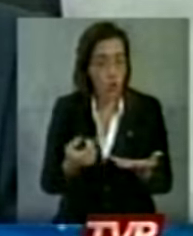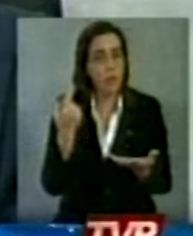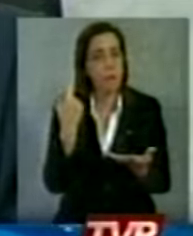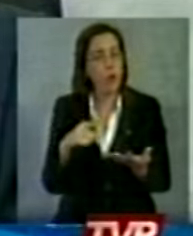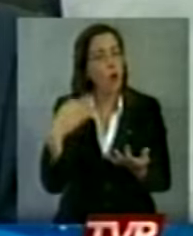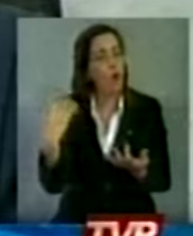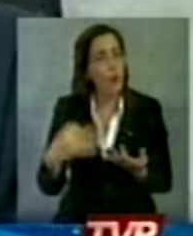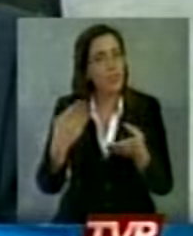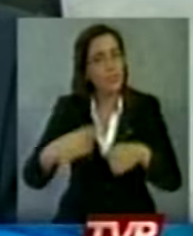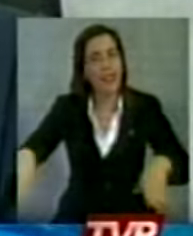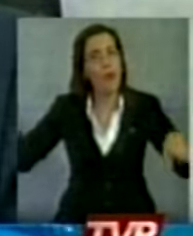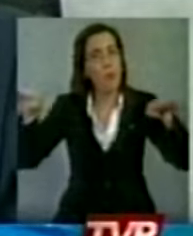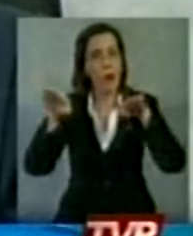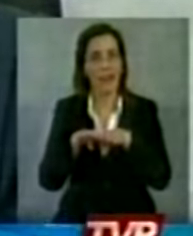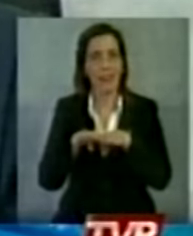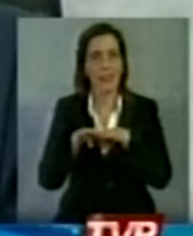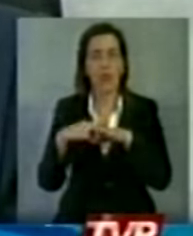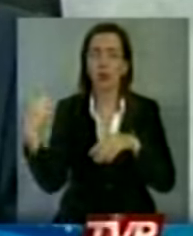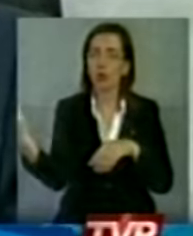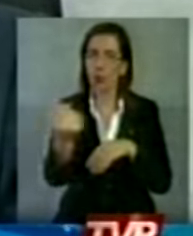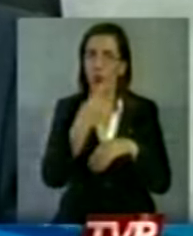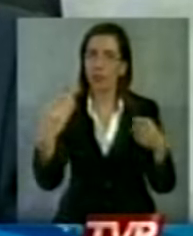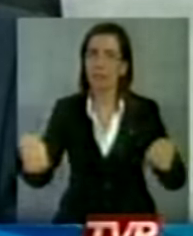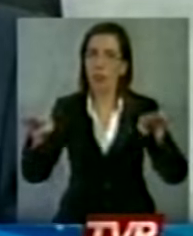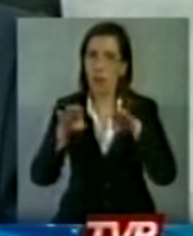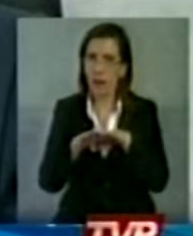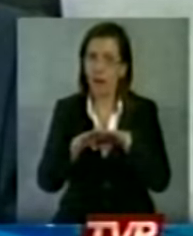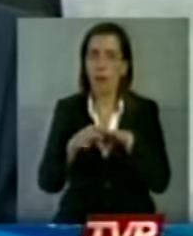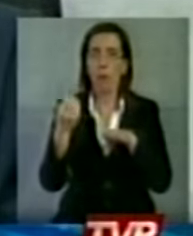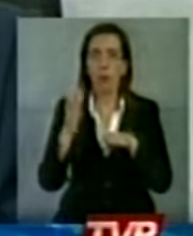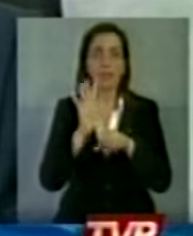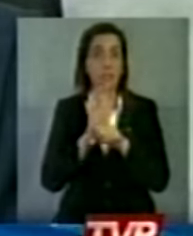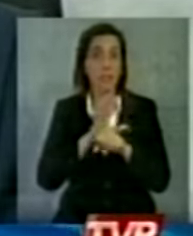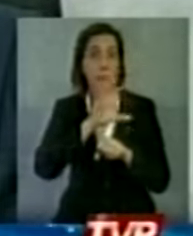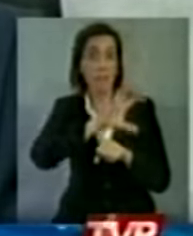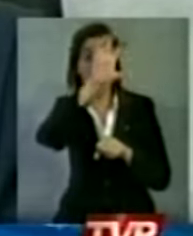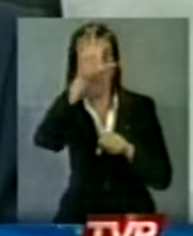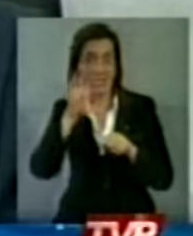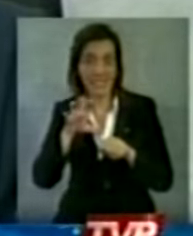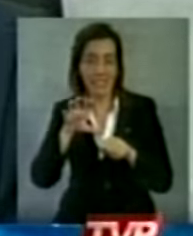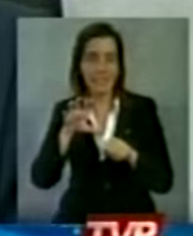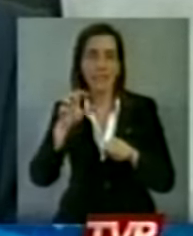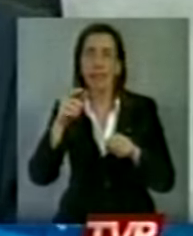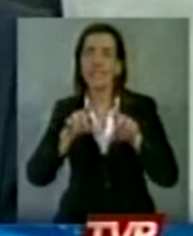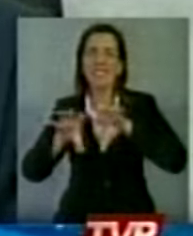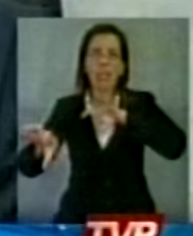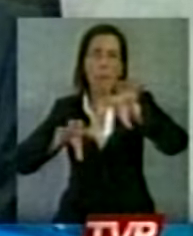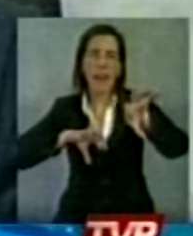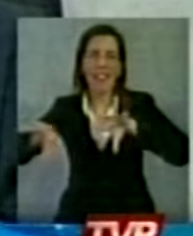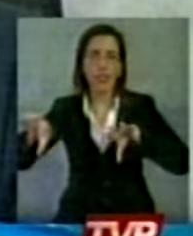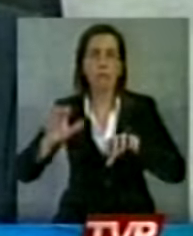un principio de equidad. Dentro de este colectivo federal que es nuestro país, no puede haber